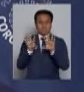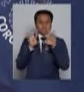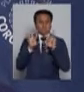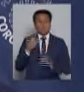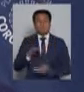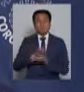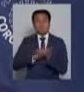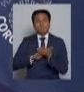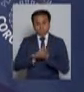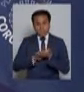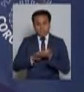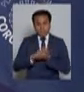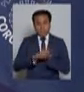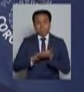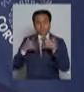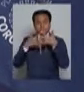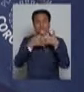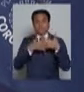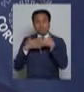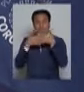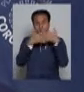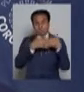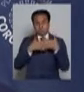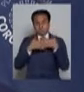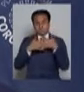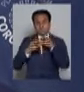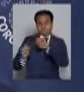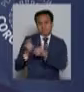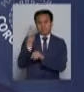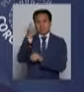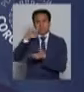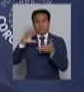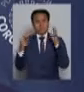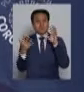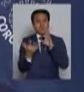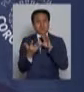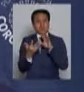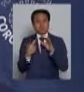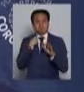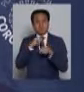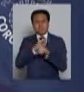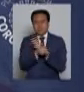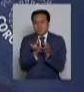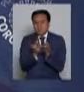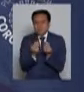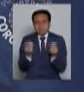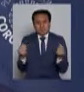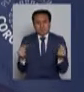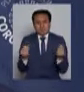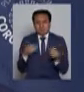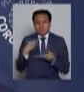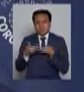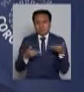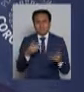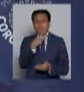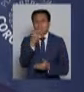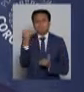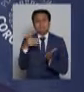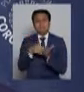impresionantes. Por ejemplo, Estados Unidos, que ocupa hoy día el primer lugar del mundo en contagiados, tiene más de